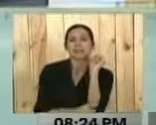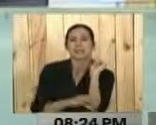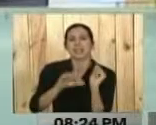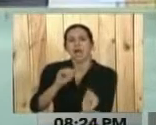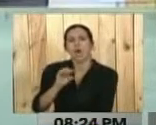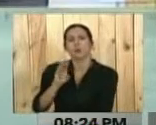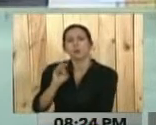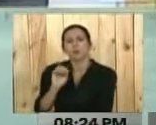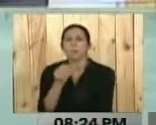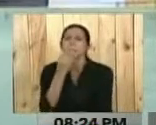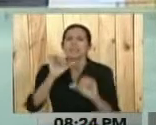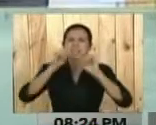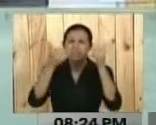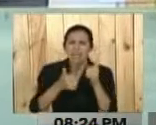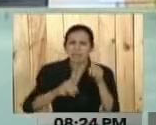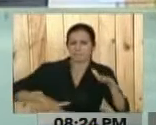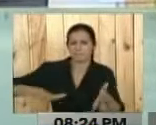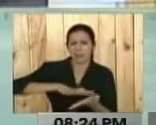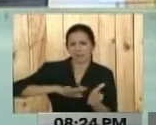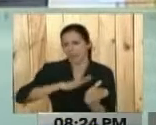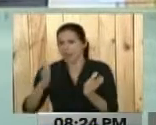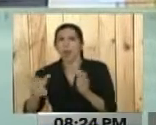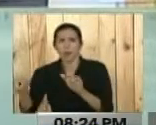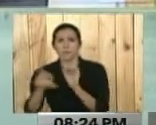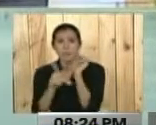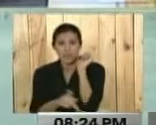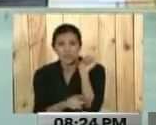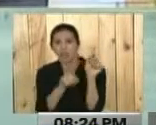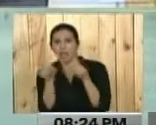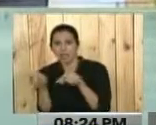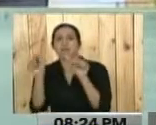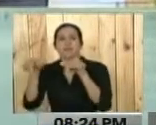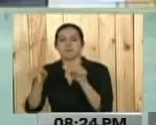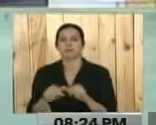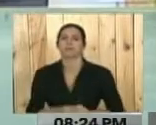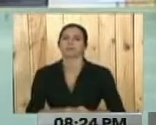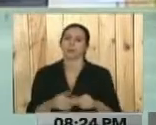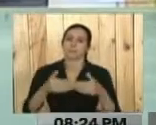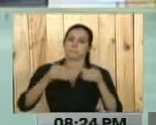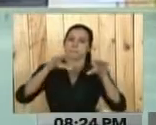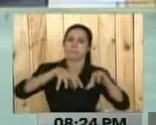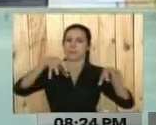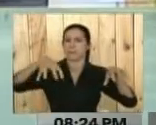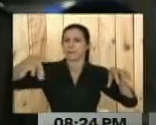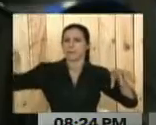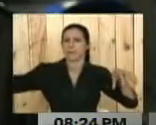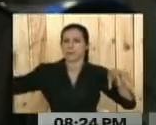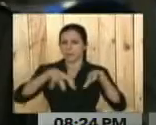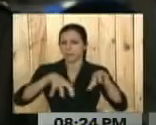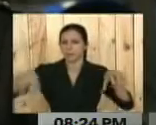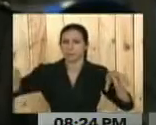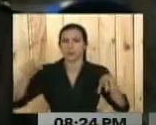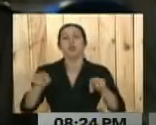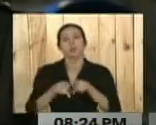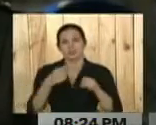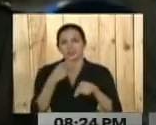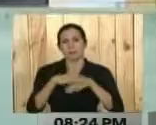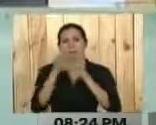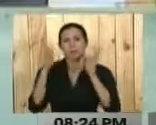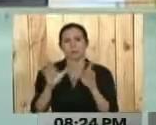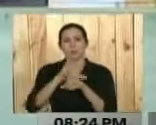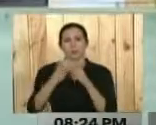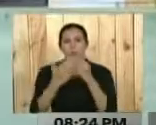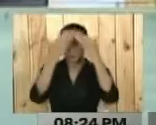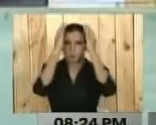todos los venezolanos. Es un espacio propicio, como dice nuestro ministro de Cultura, el poeta Freddy Ñáñez, un